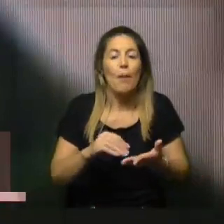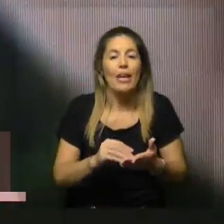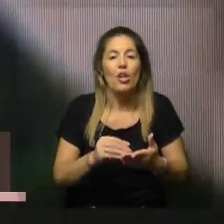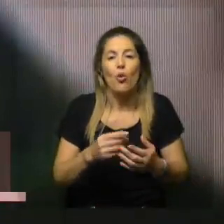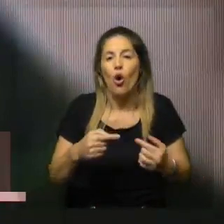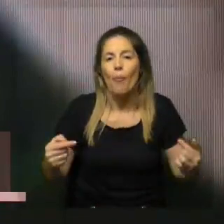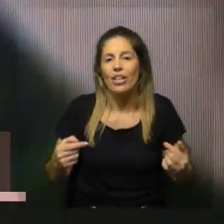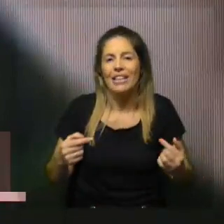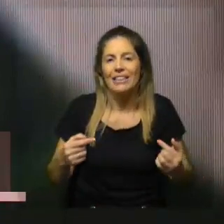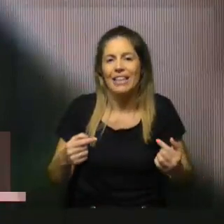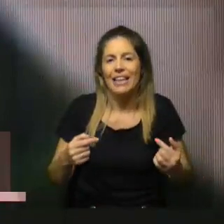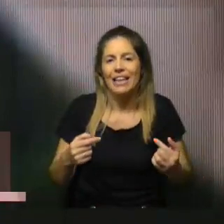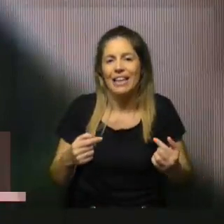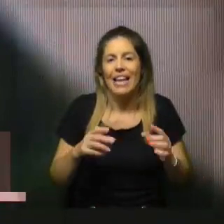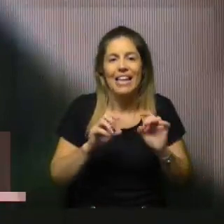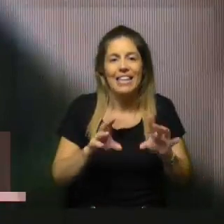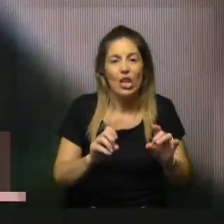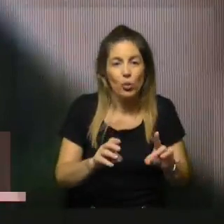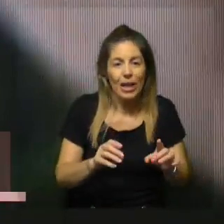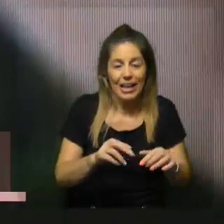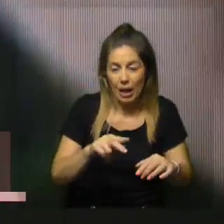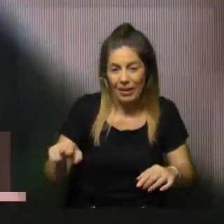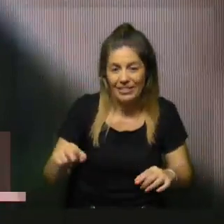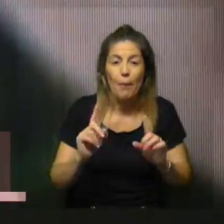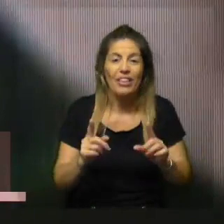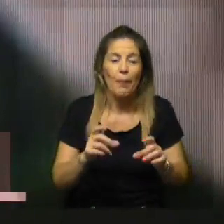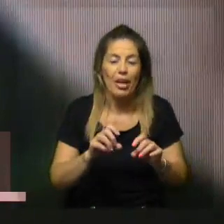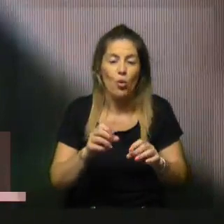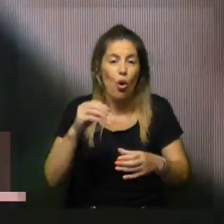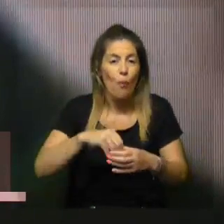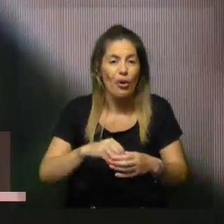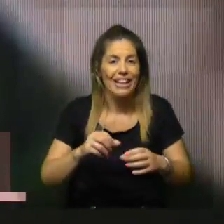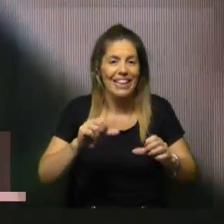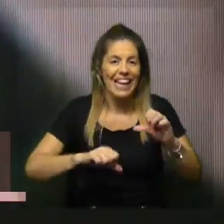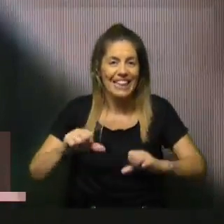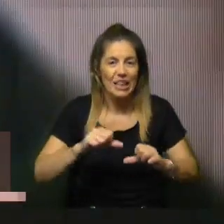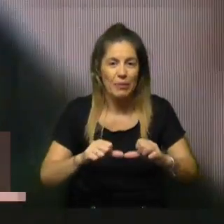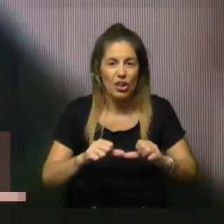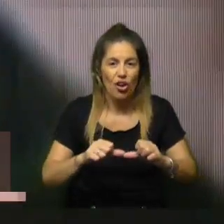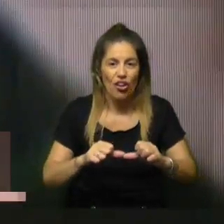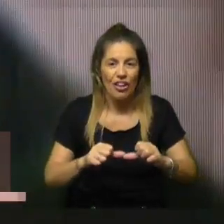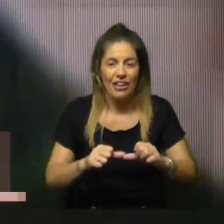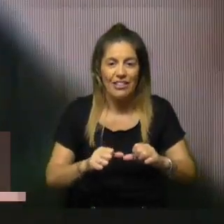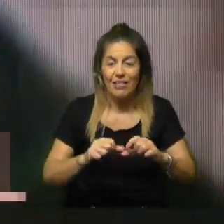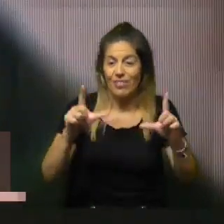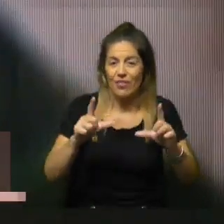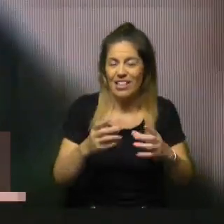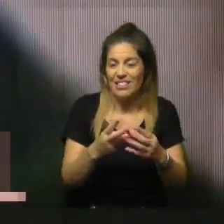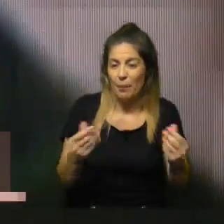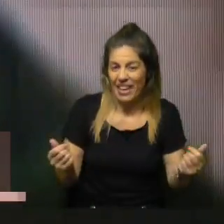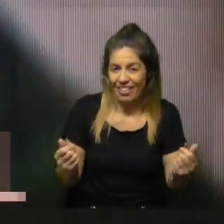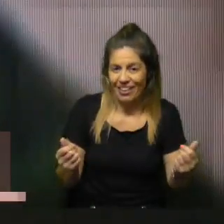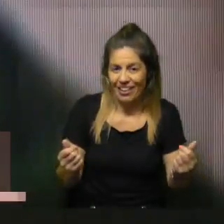orgánico que persiste, pero tiene un componente químico y orgánico, que es el que se fotoactiva y se pierde como sustancia. Entonces,